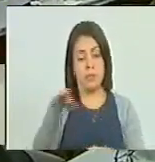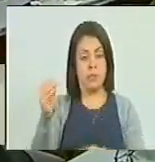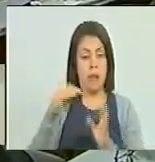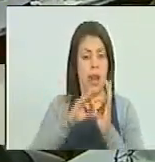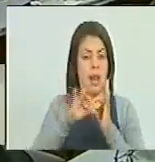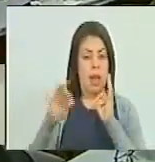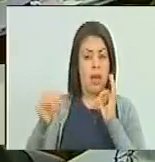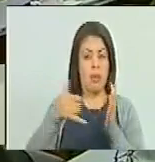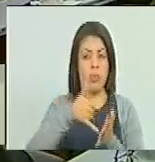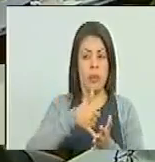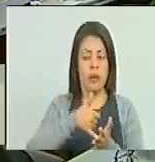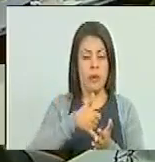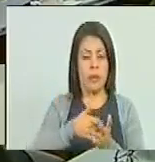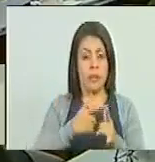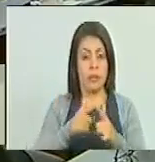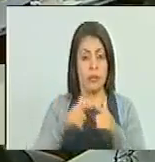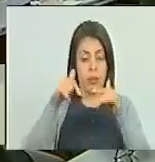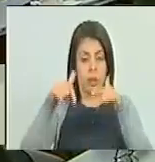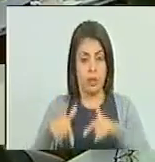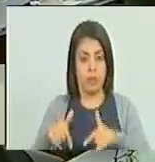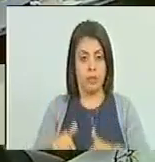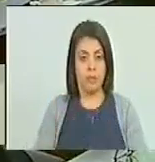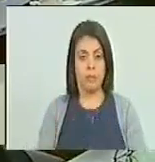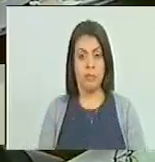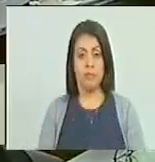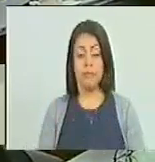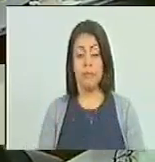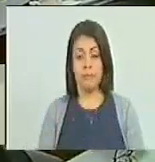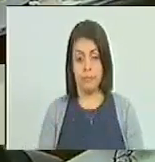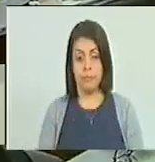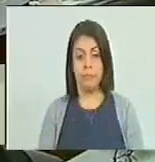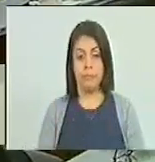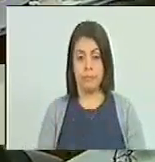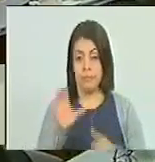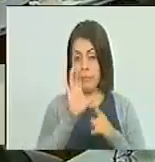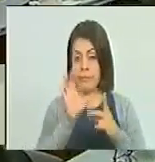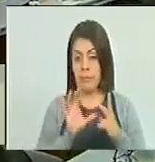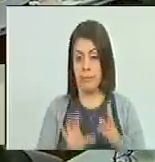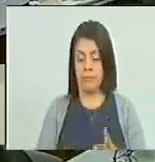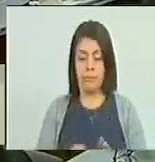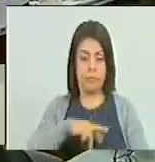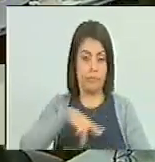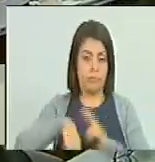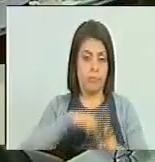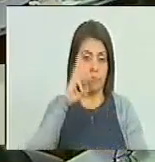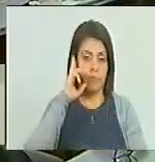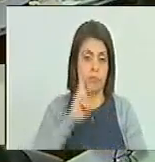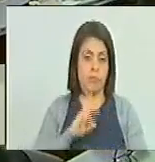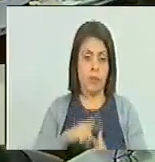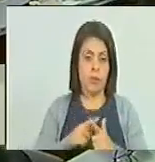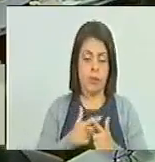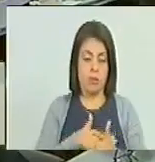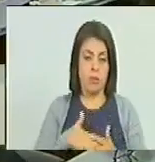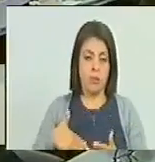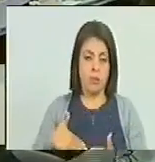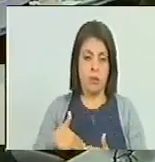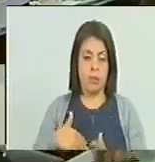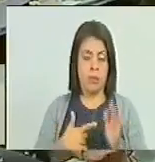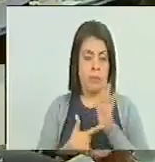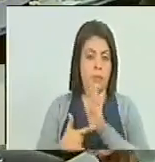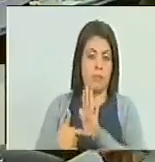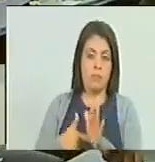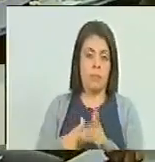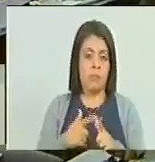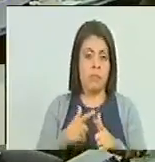más vulnerables. De allí, con el gentilicio que caracteriza a la Revolución Bolivariana, queremos